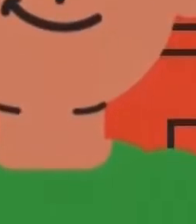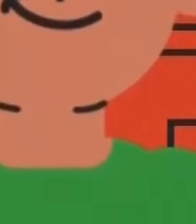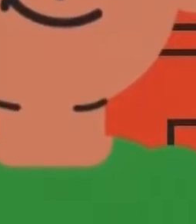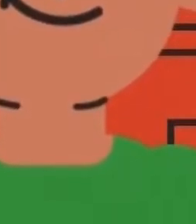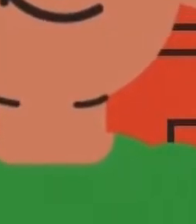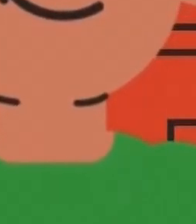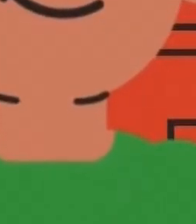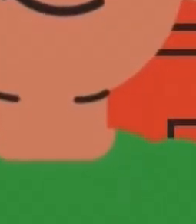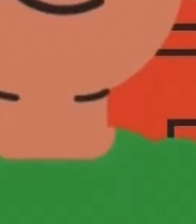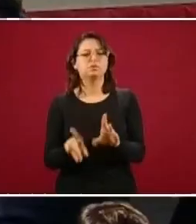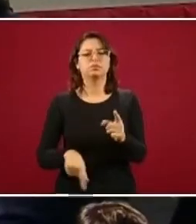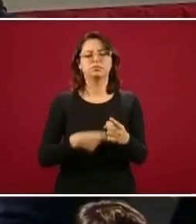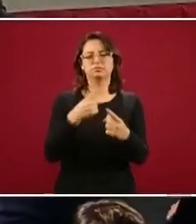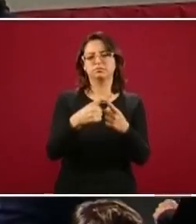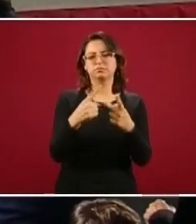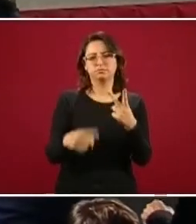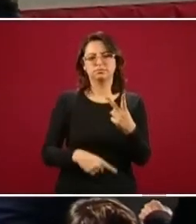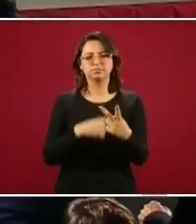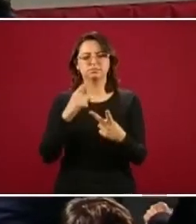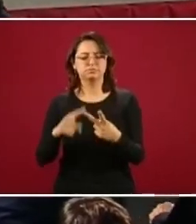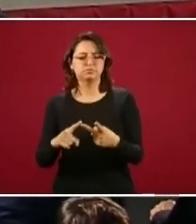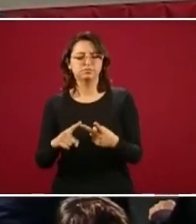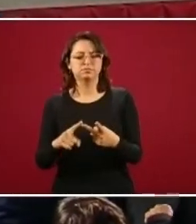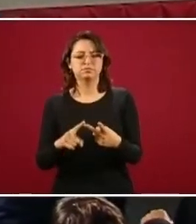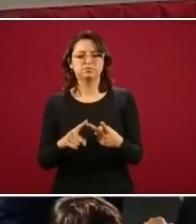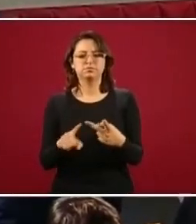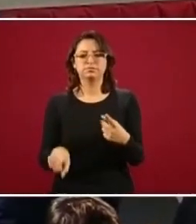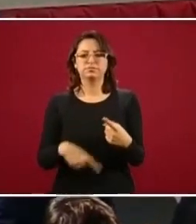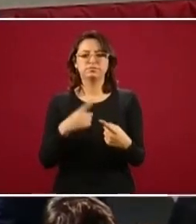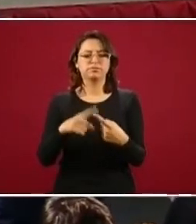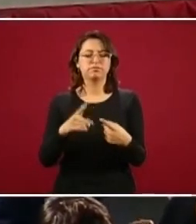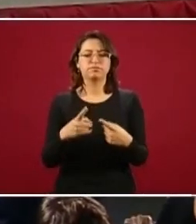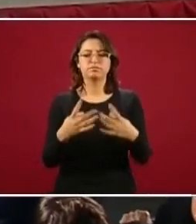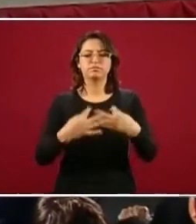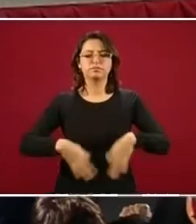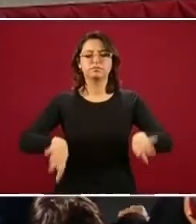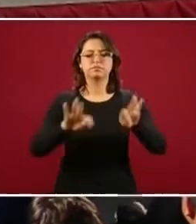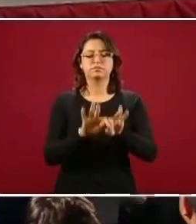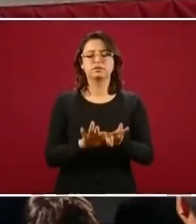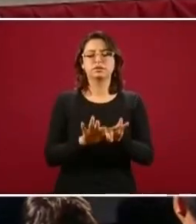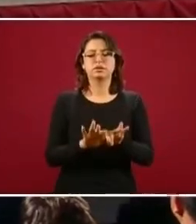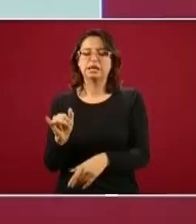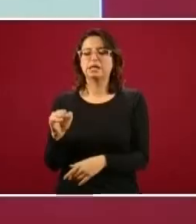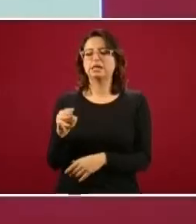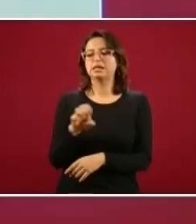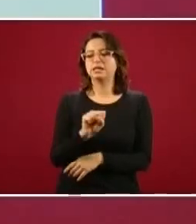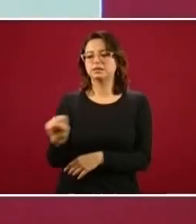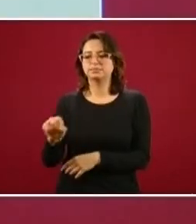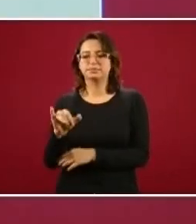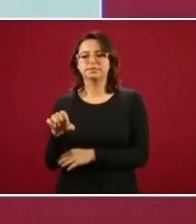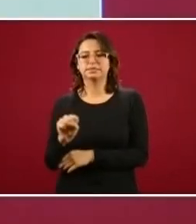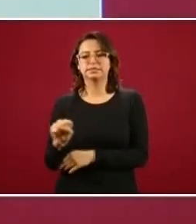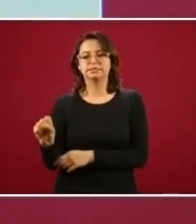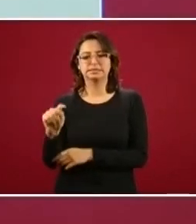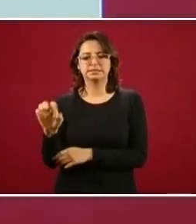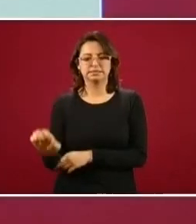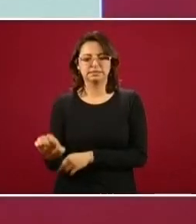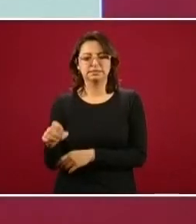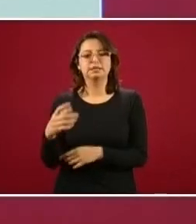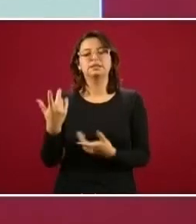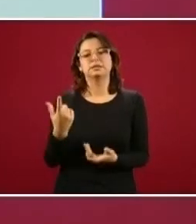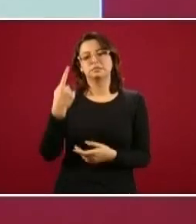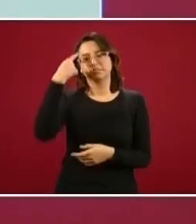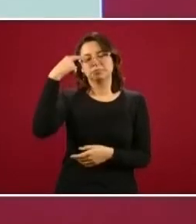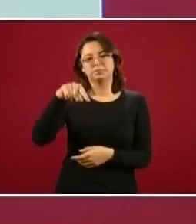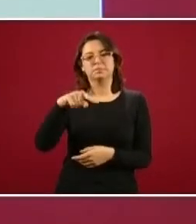En ese sentido, como todos los martes en el informe El Pulso de la Salud, el subsecretario de Prevención y Promoción de la Salud, Hugo